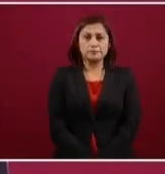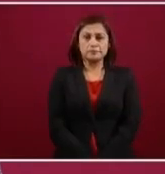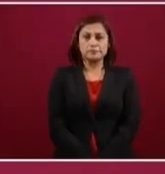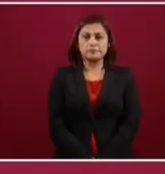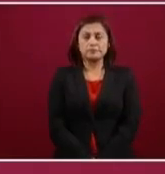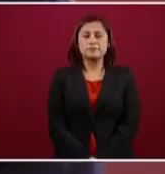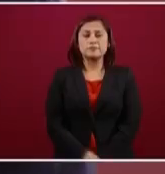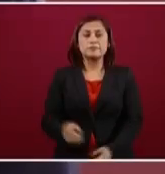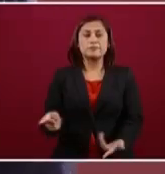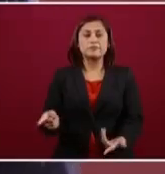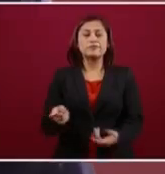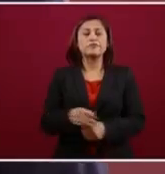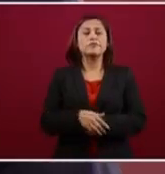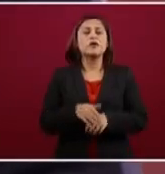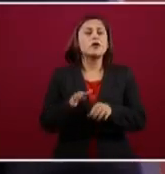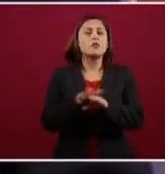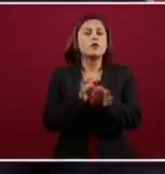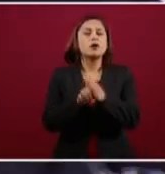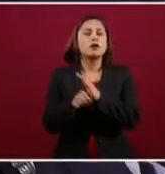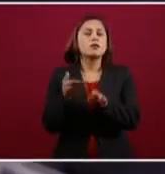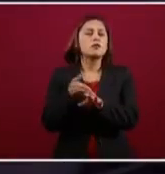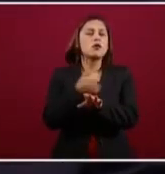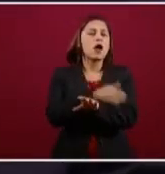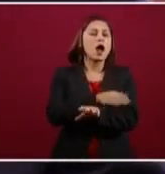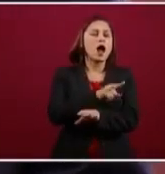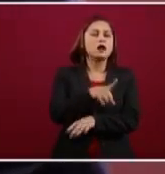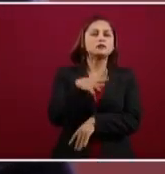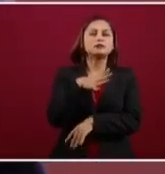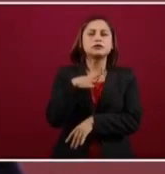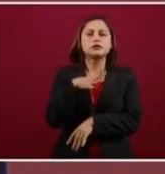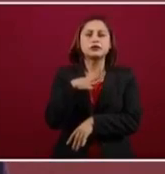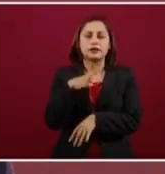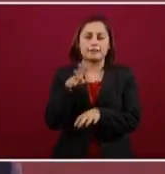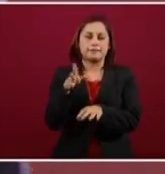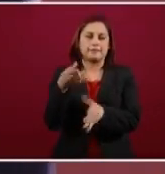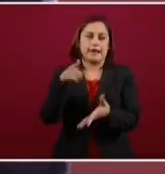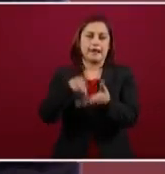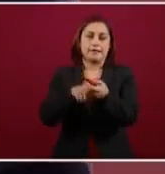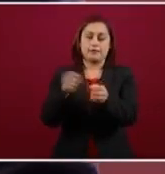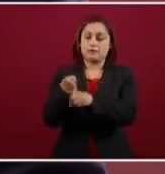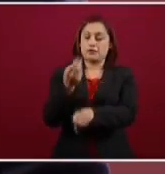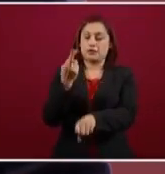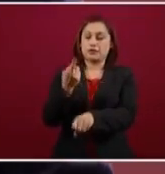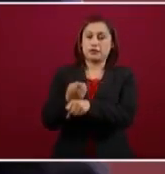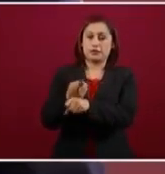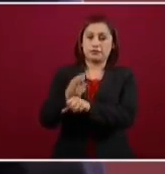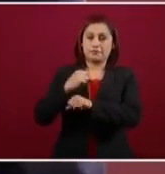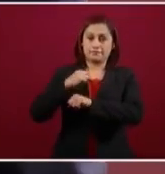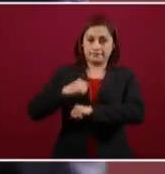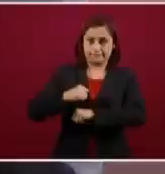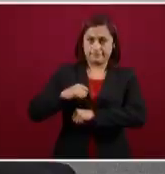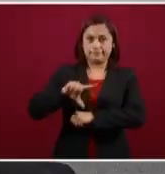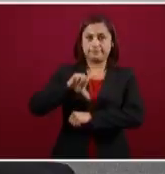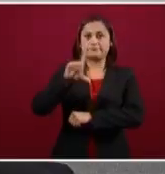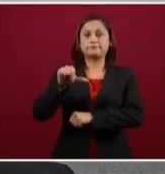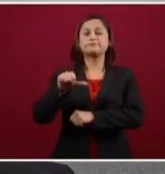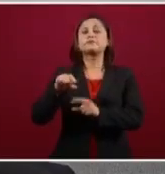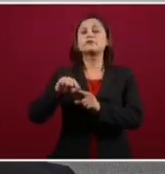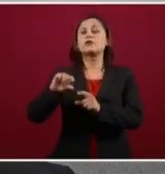se tenía, por ejemplo, la secretaría y aparte un